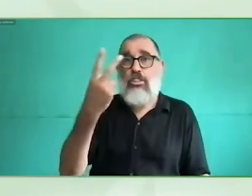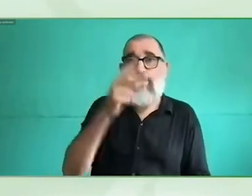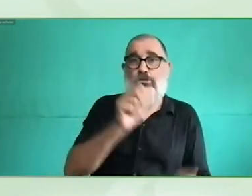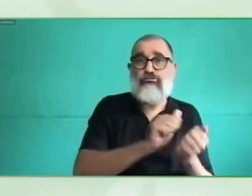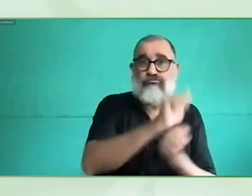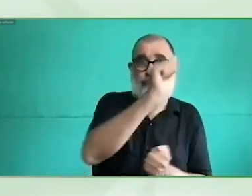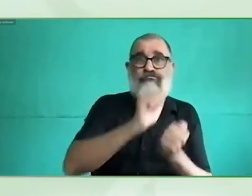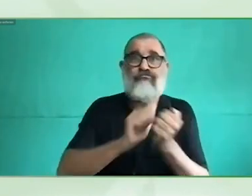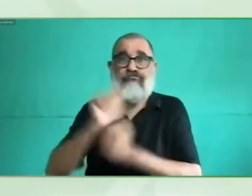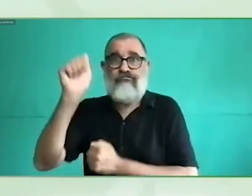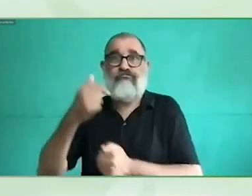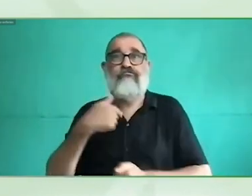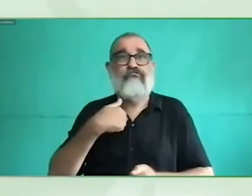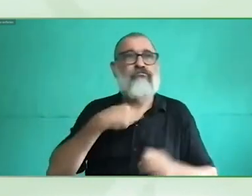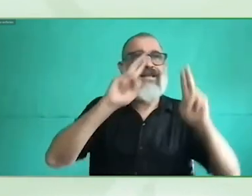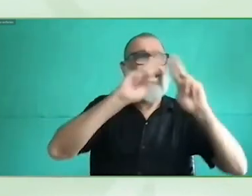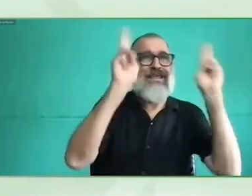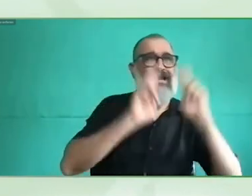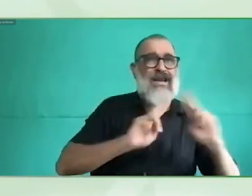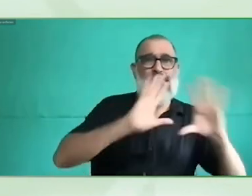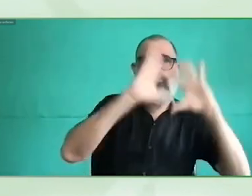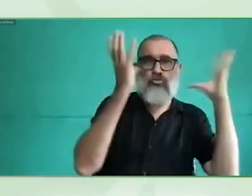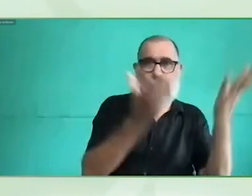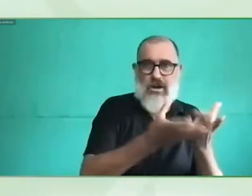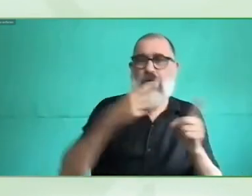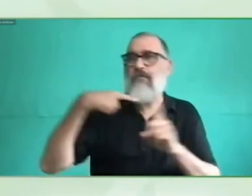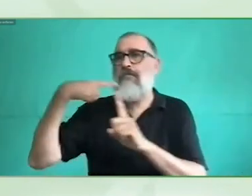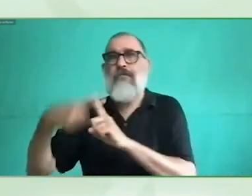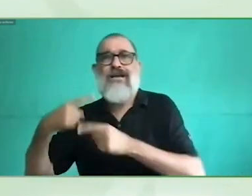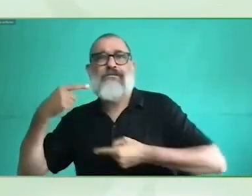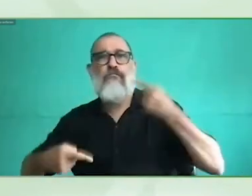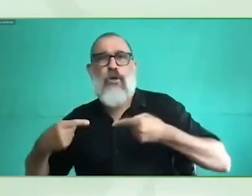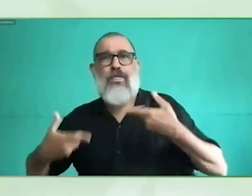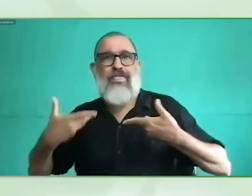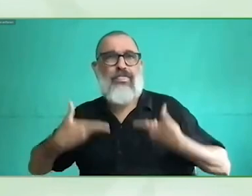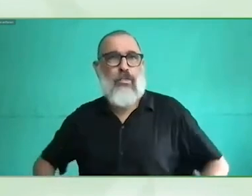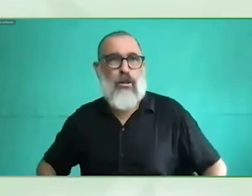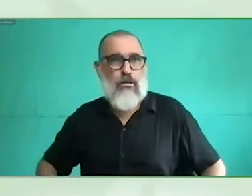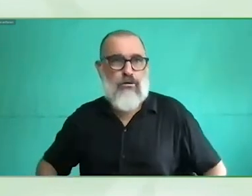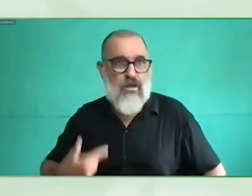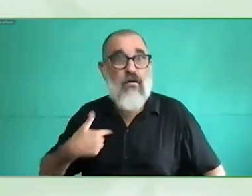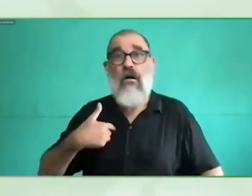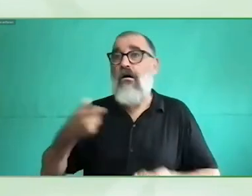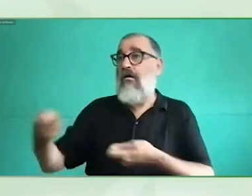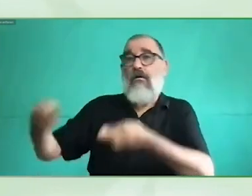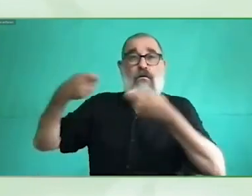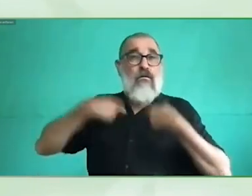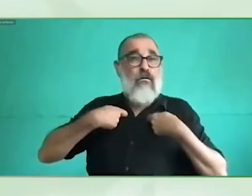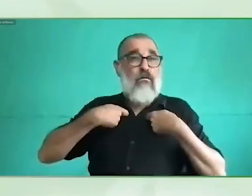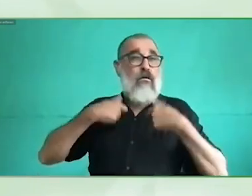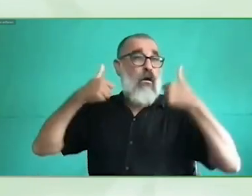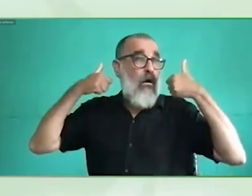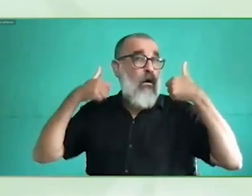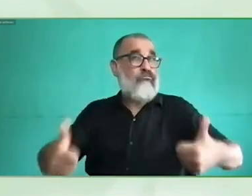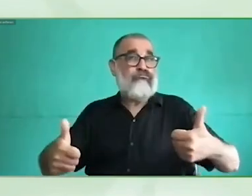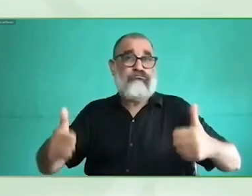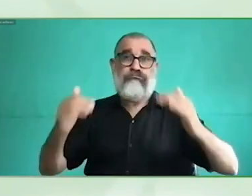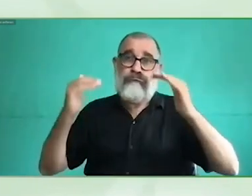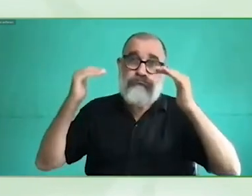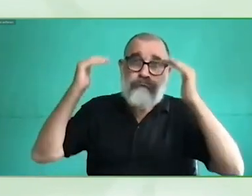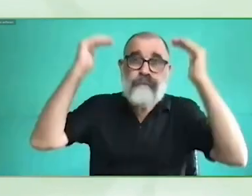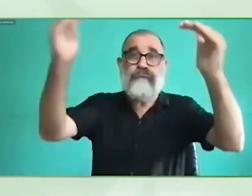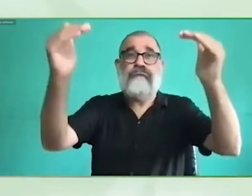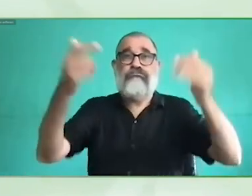una ventaja de poder especializarme en lo que quiero sí Siempre quise trabajar en temas de discapacidad